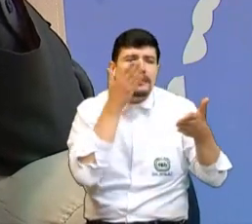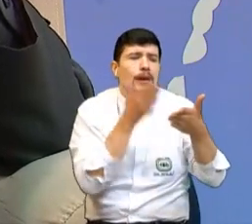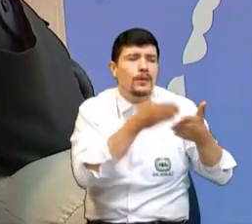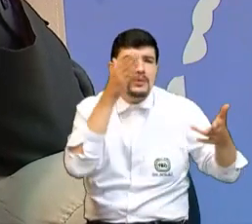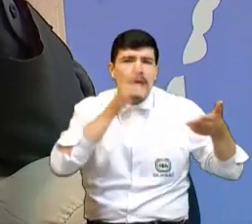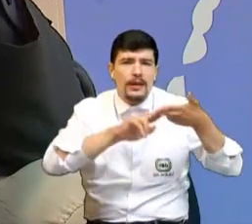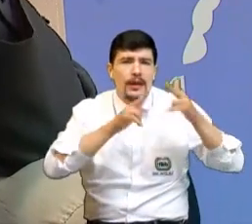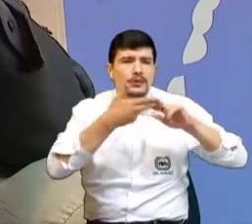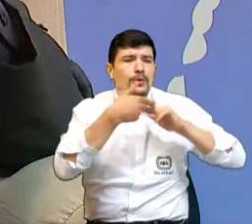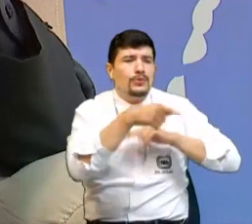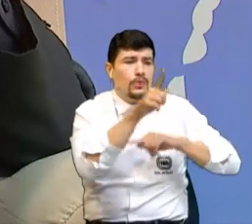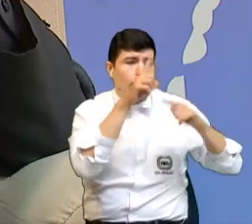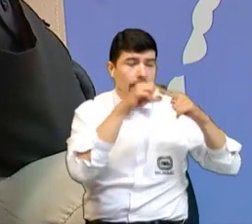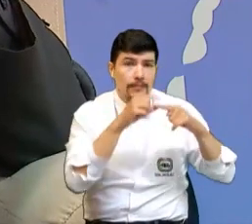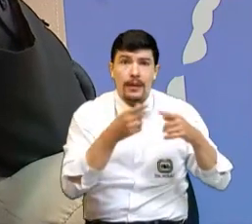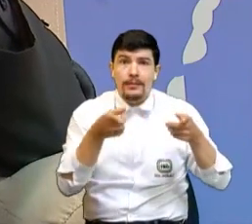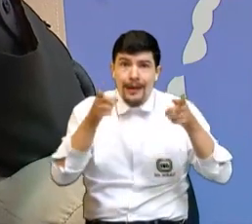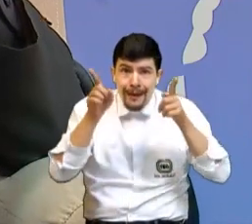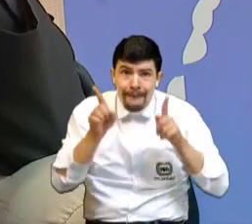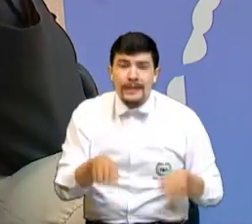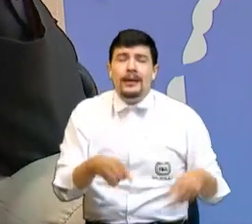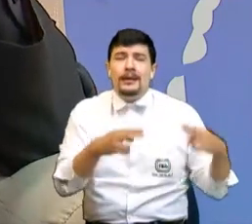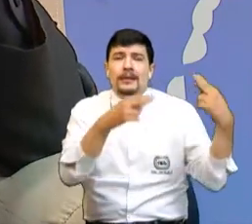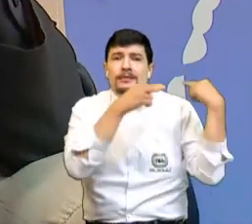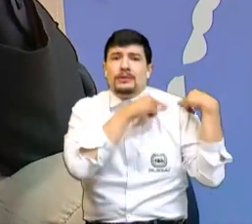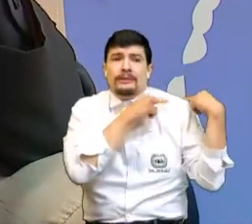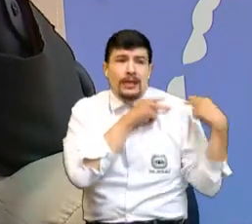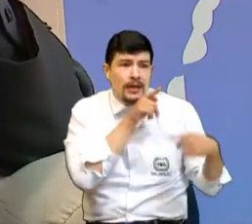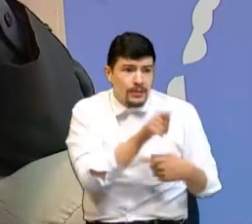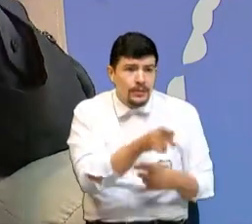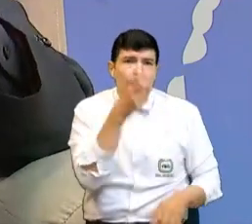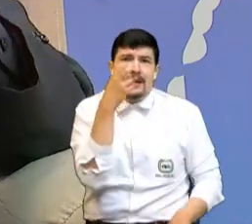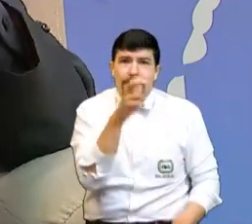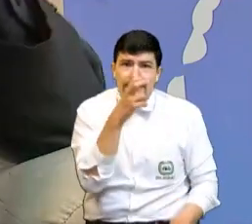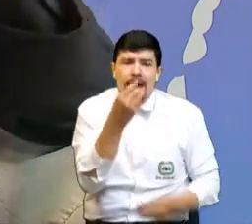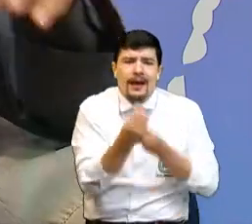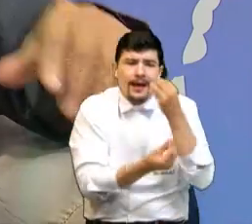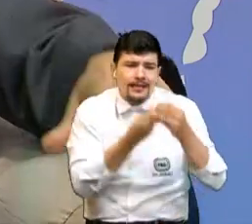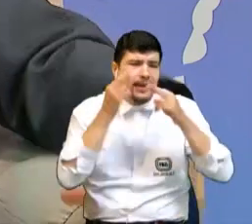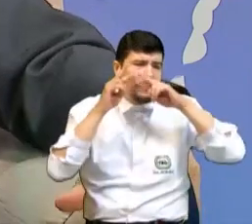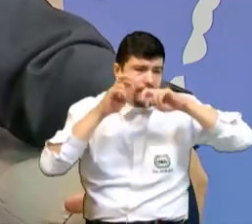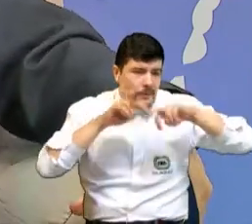a sus primos, y existe la obligación de la fiscalía de investigar.